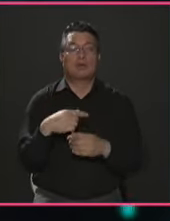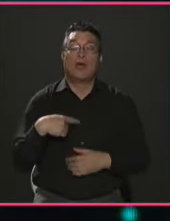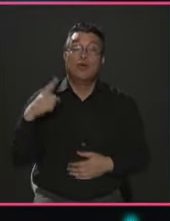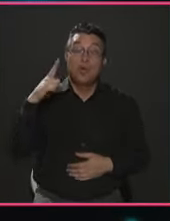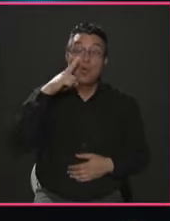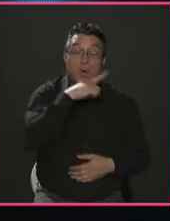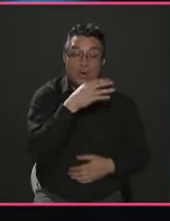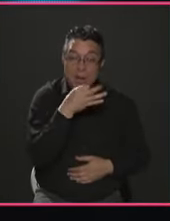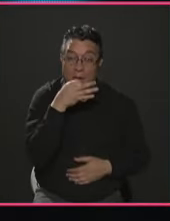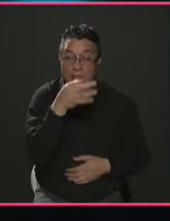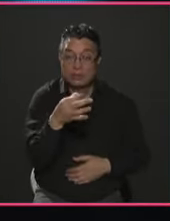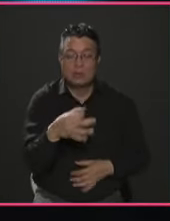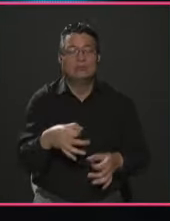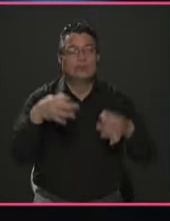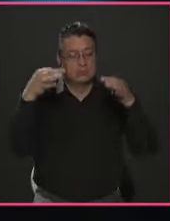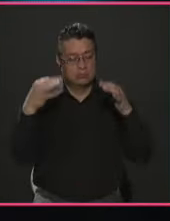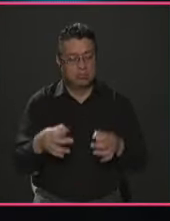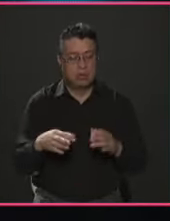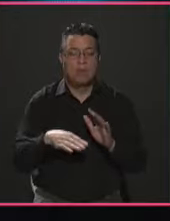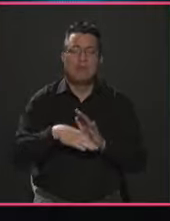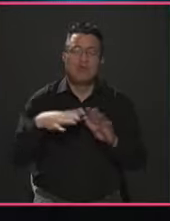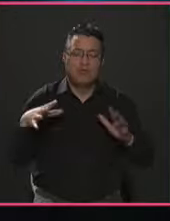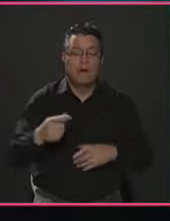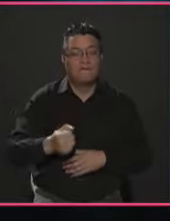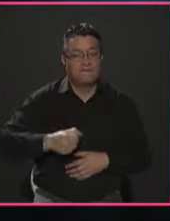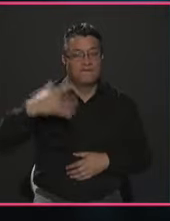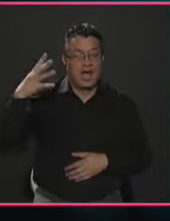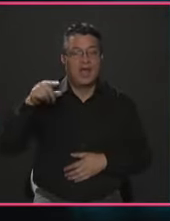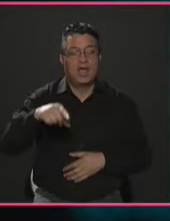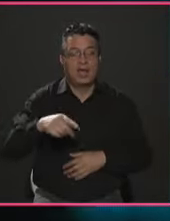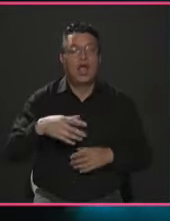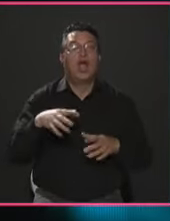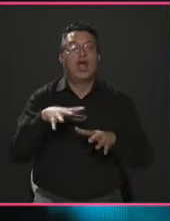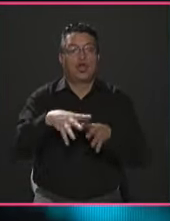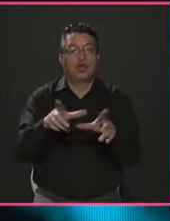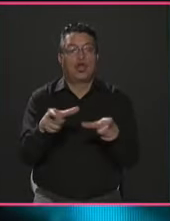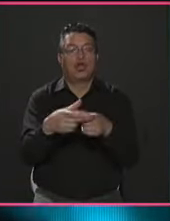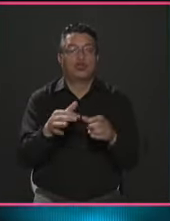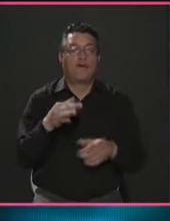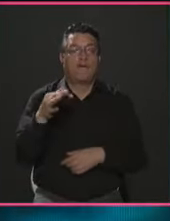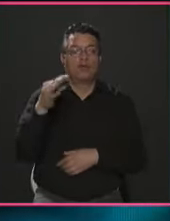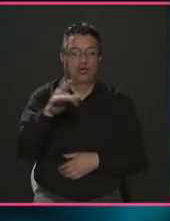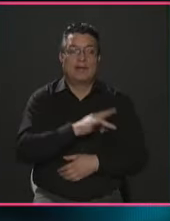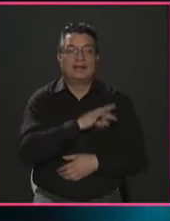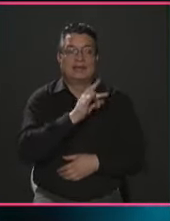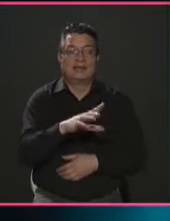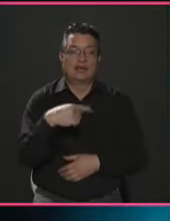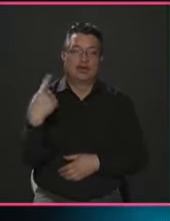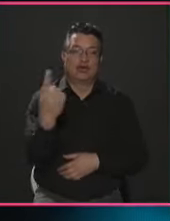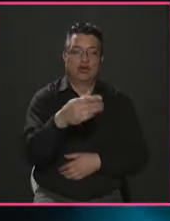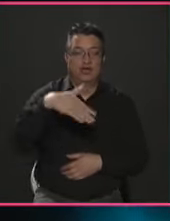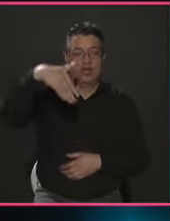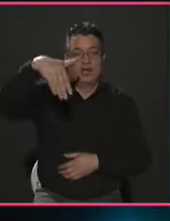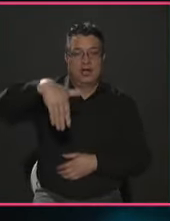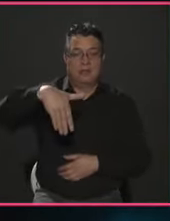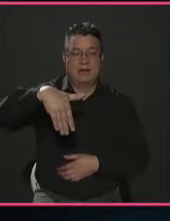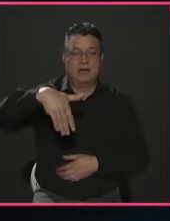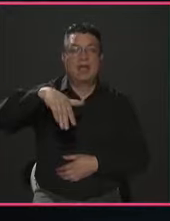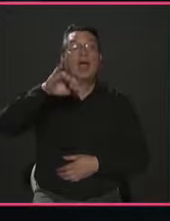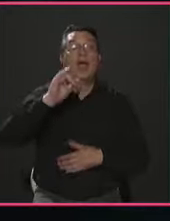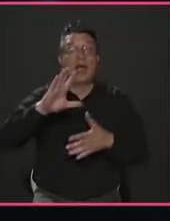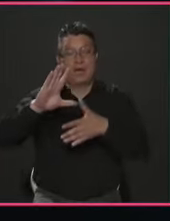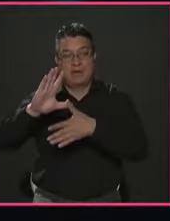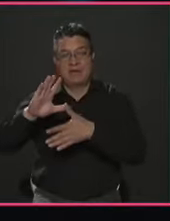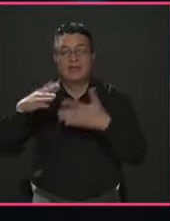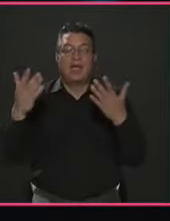estas palabras ratificando el enorme valor que el congreso futuro tiene para chile y para toda la región las acciones por el futuro y